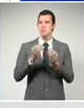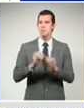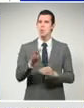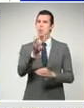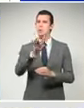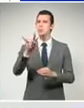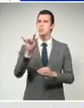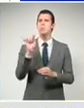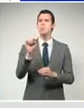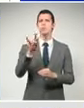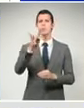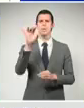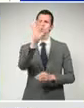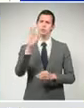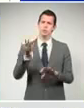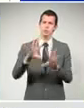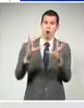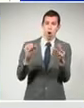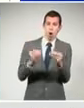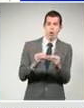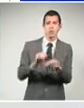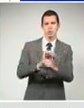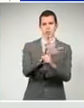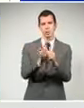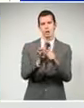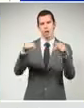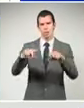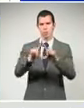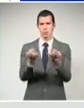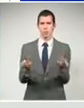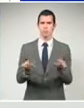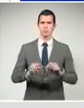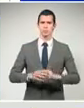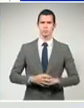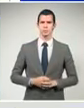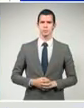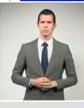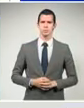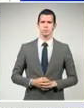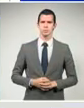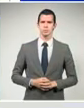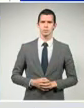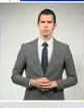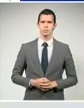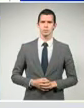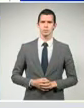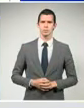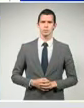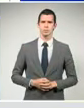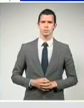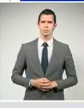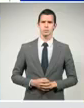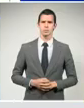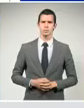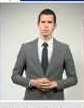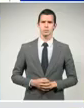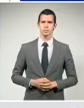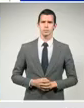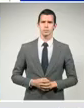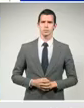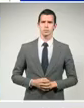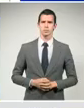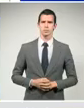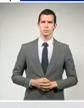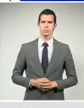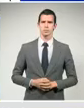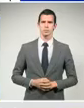49,9% de la incidencia por COVID-19 de nuestro país. La Habana, rápidamente en su